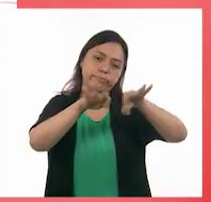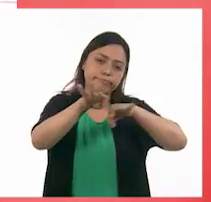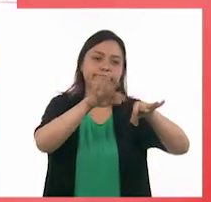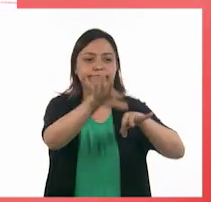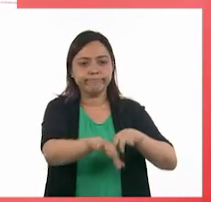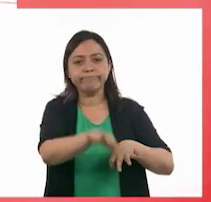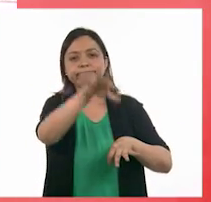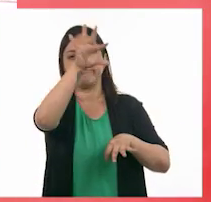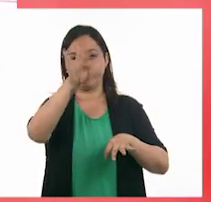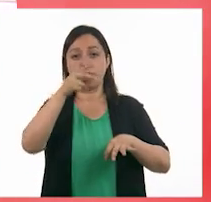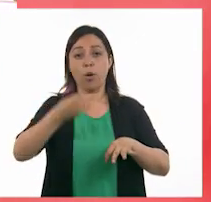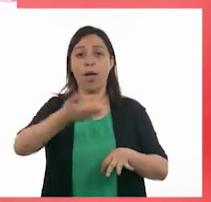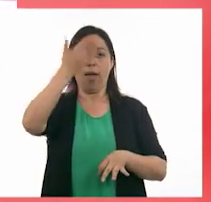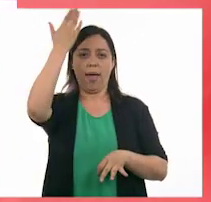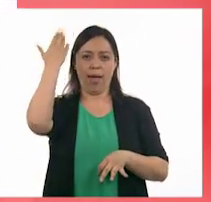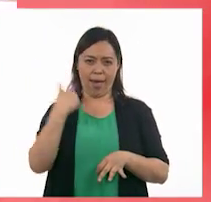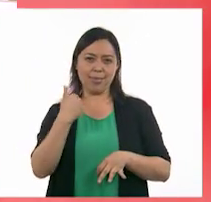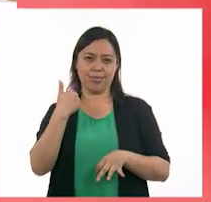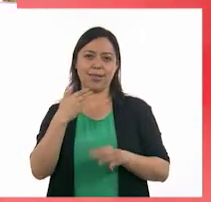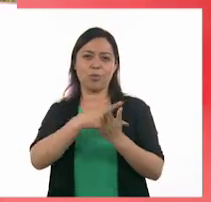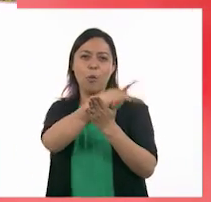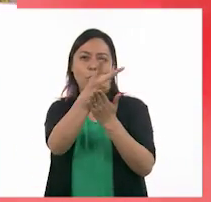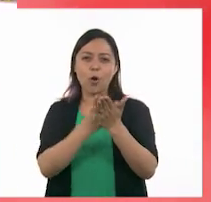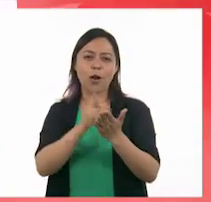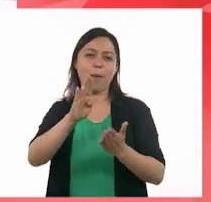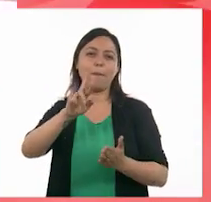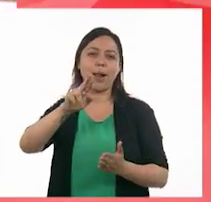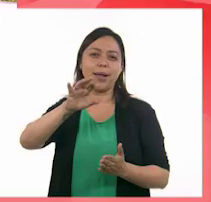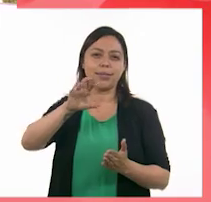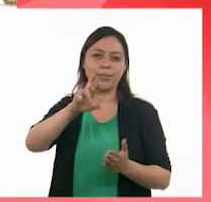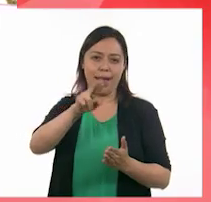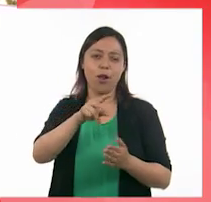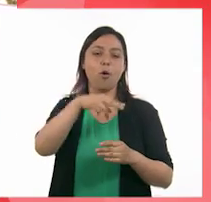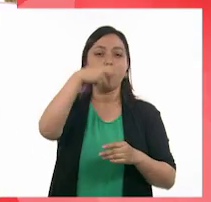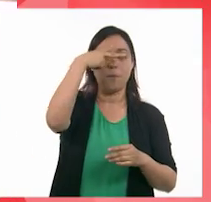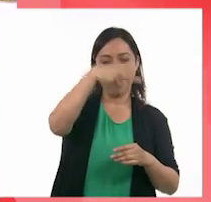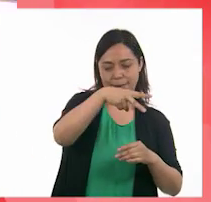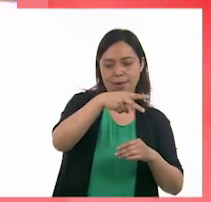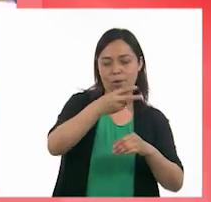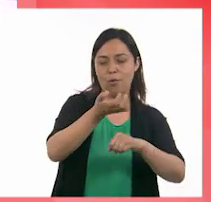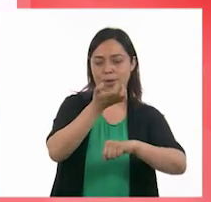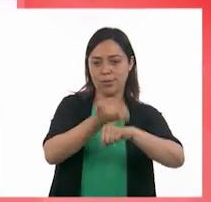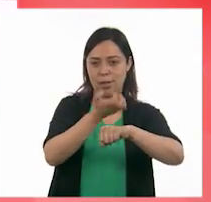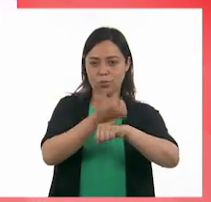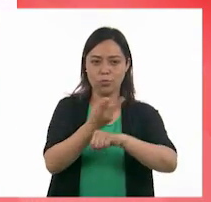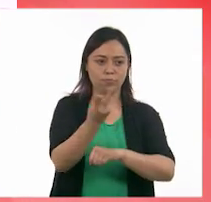momento se había firmado el programa Bracero entre México y Estados Unidos, ¿no? Este programa que